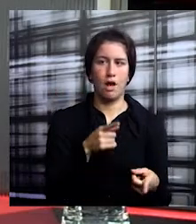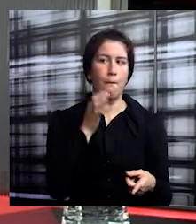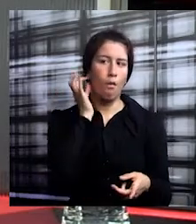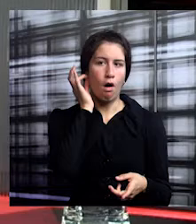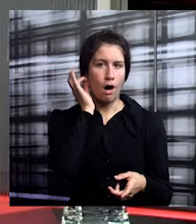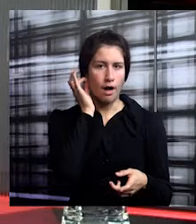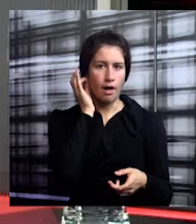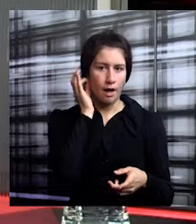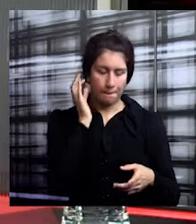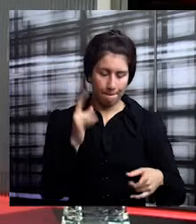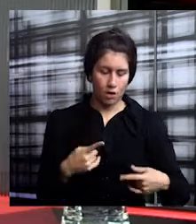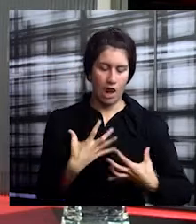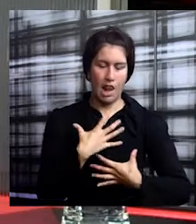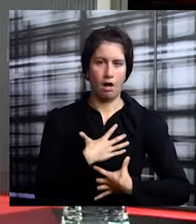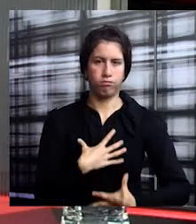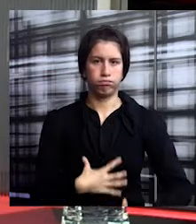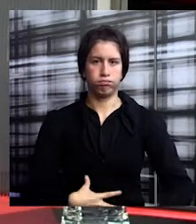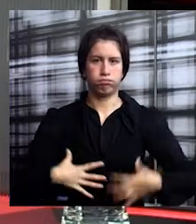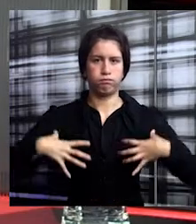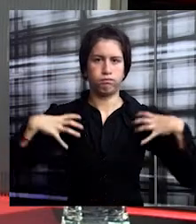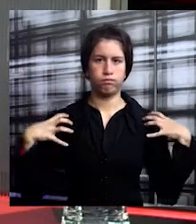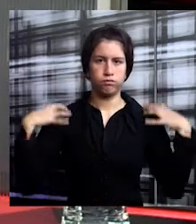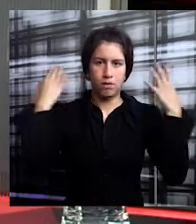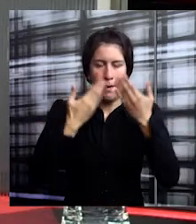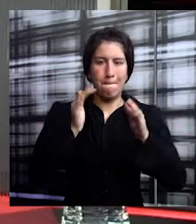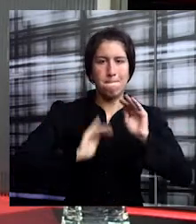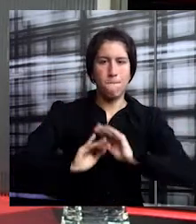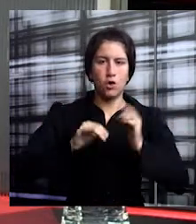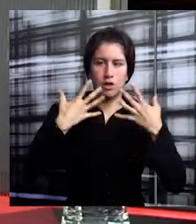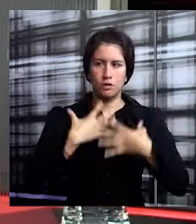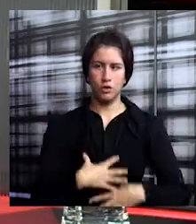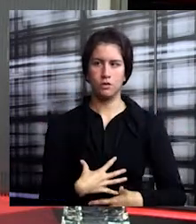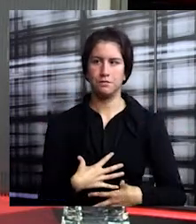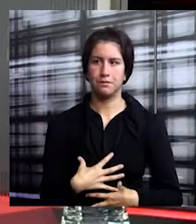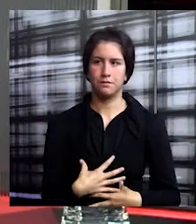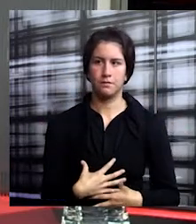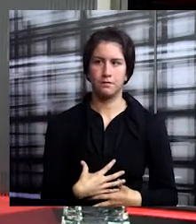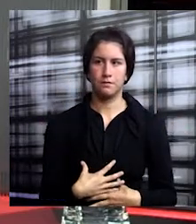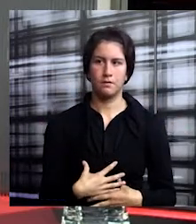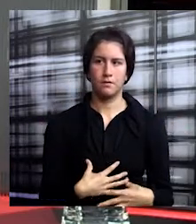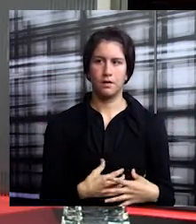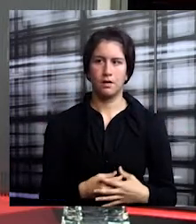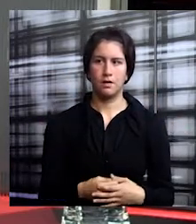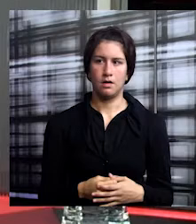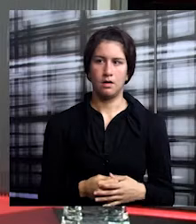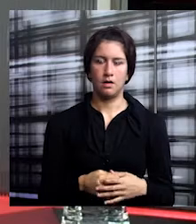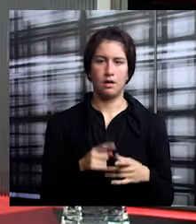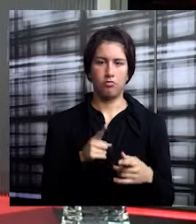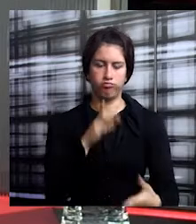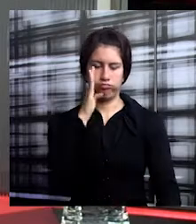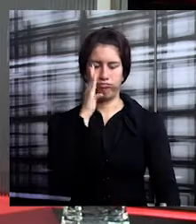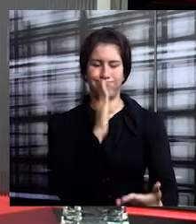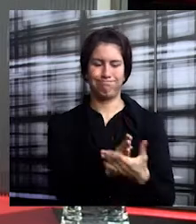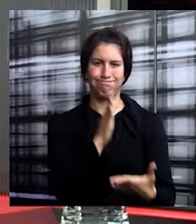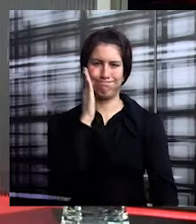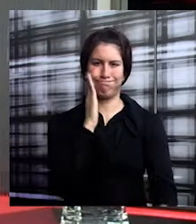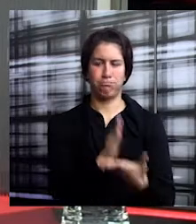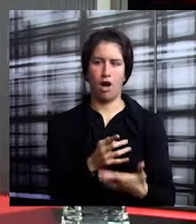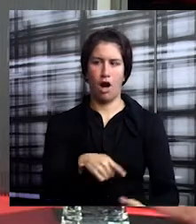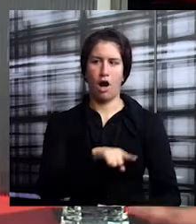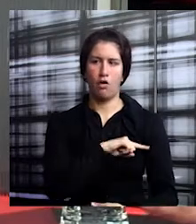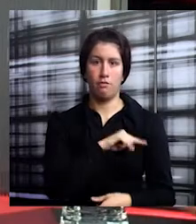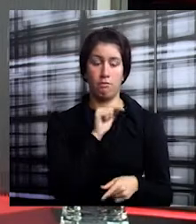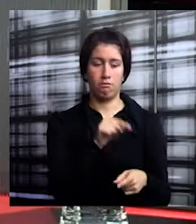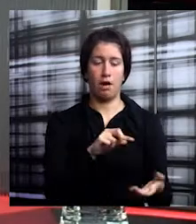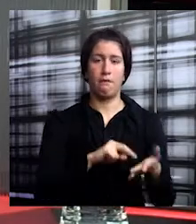de nuestro Estado, a través de la firma de las convenciones, se ha obligado a cumplir. Entonces, el problema es bastante más amplio.